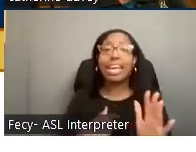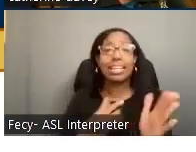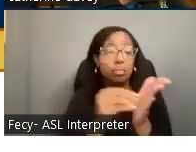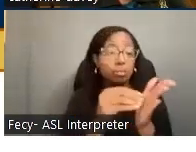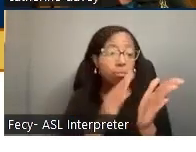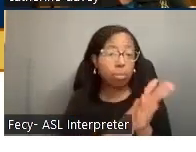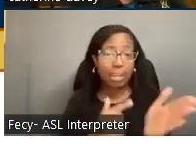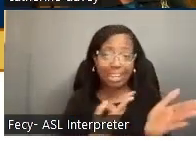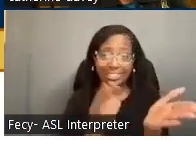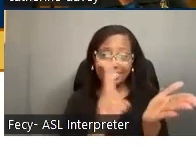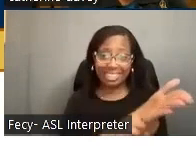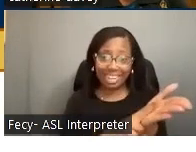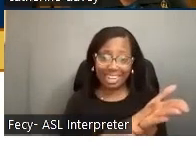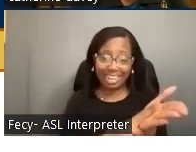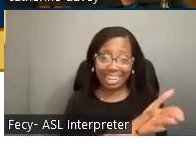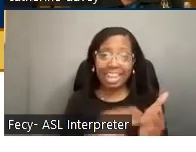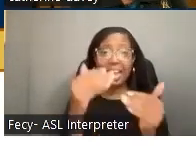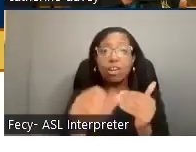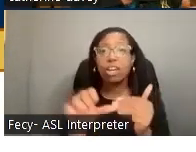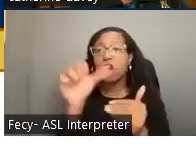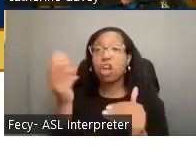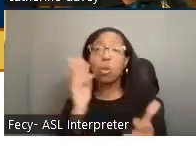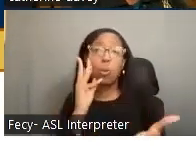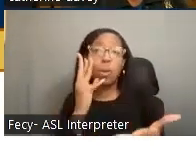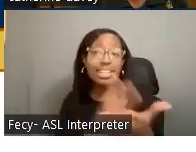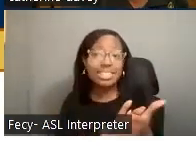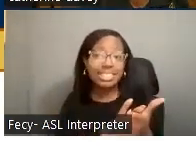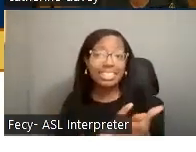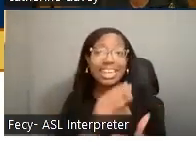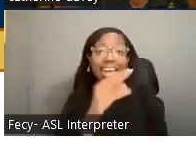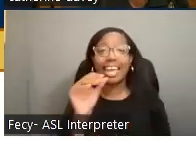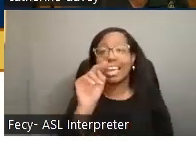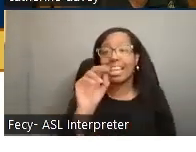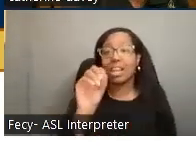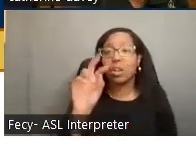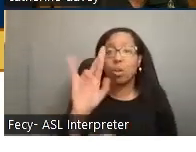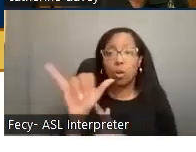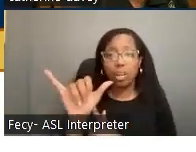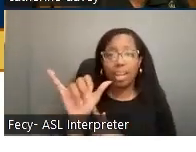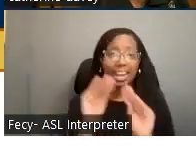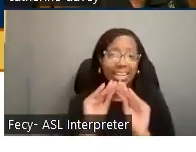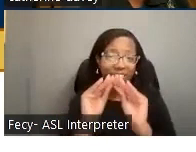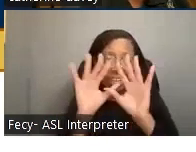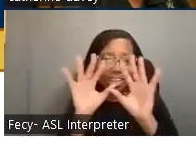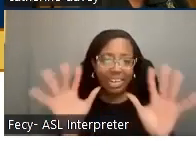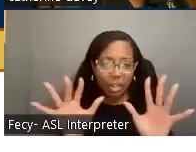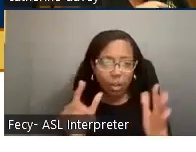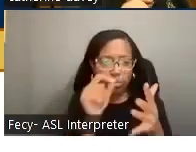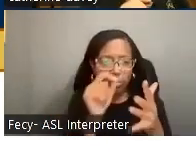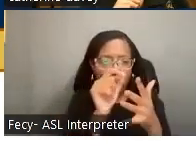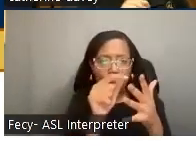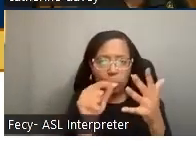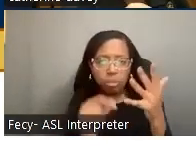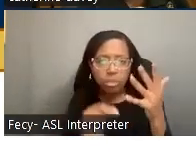typically it's documento signed in the que presence of firmo. witnesses Generalmente se and a firma con notary, and testigos it's y un very clear notario what y powers es muy she has. claro